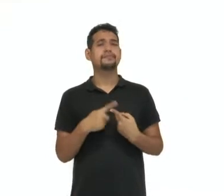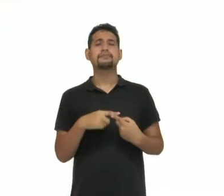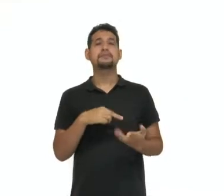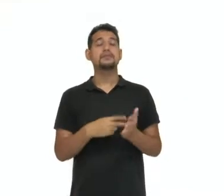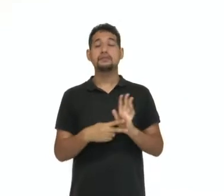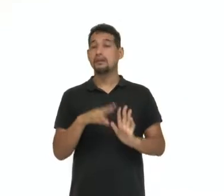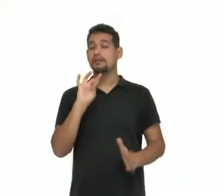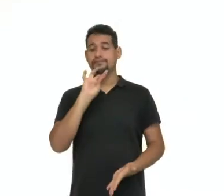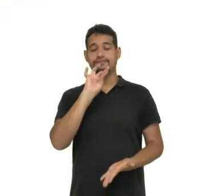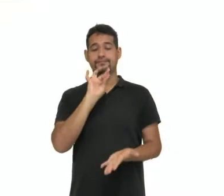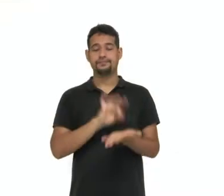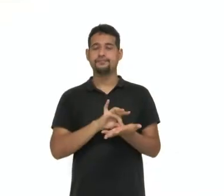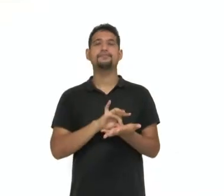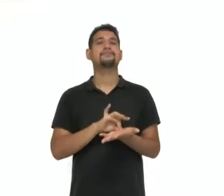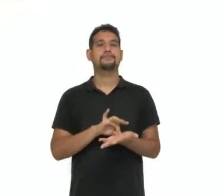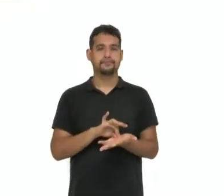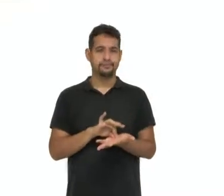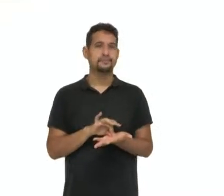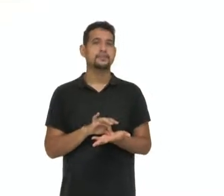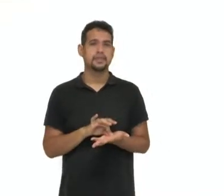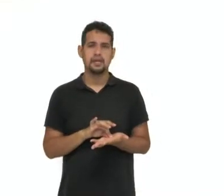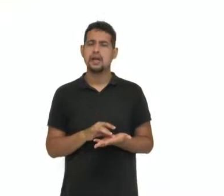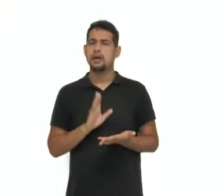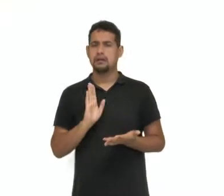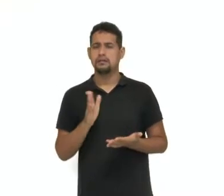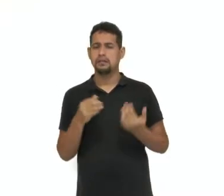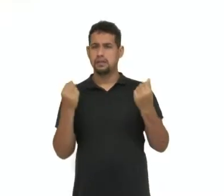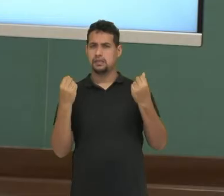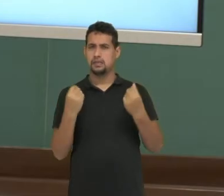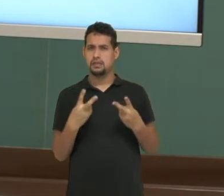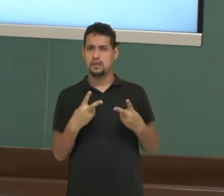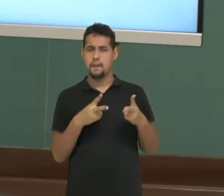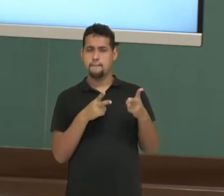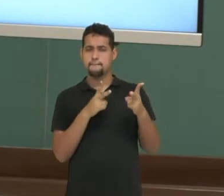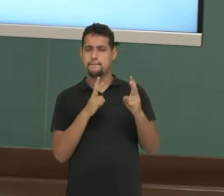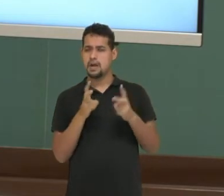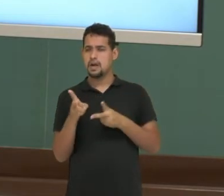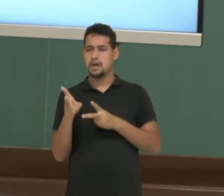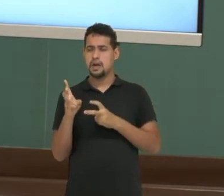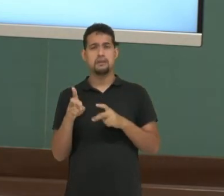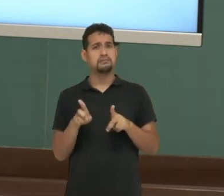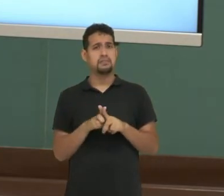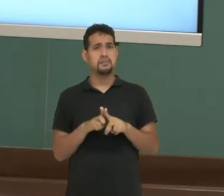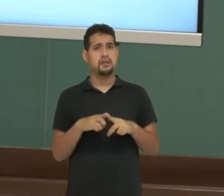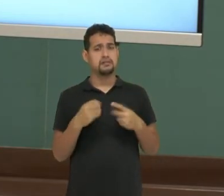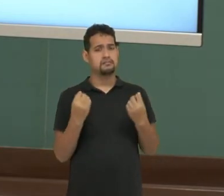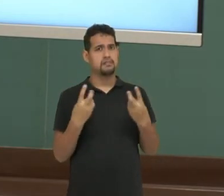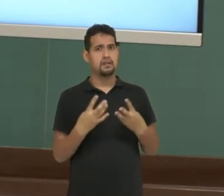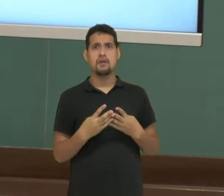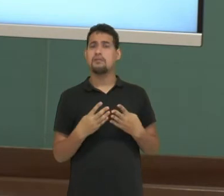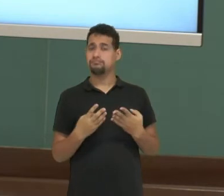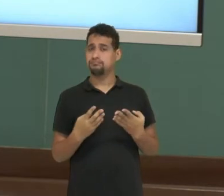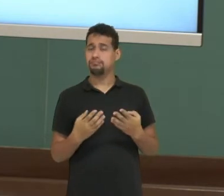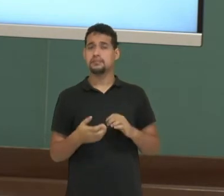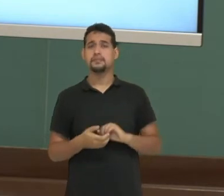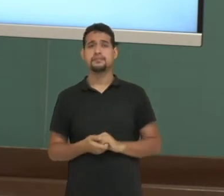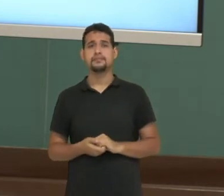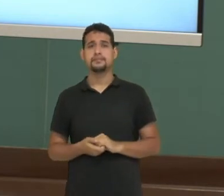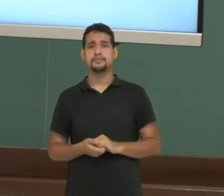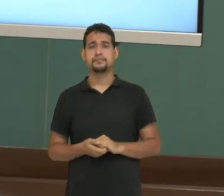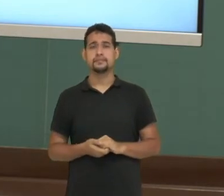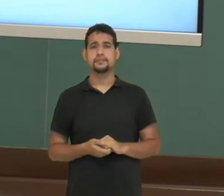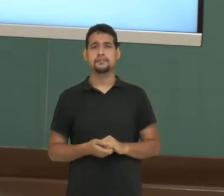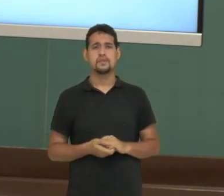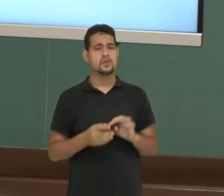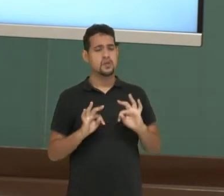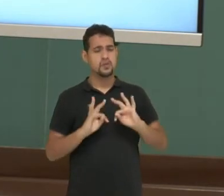pura realidad. Él hablando, observando. Fala, mas que paradoxo, né?